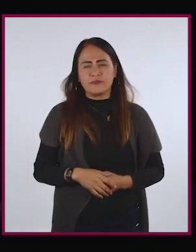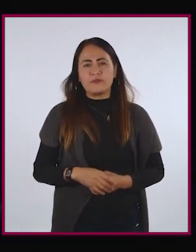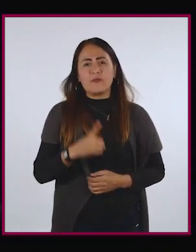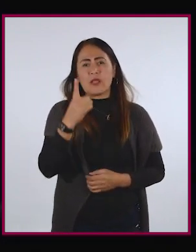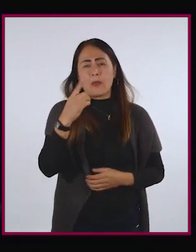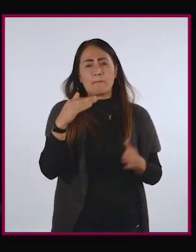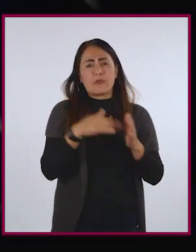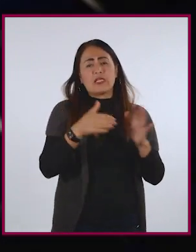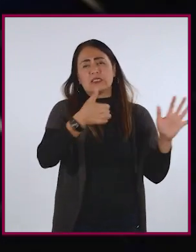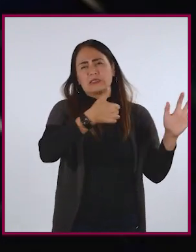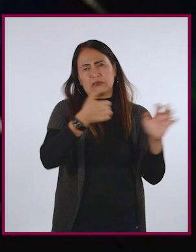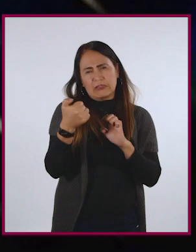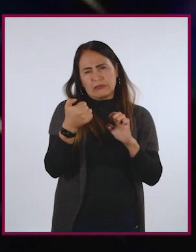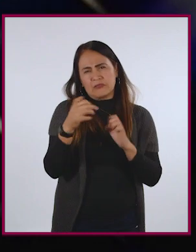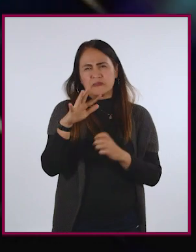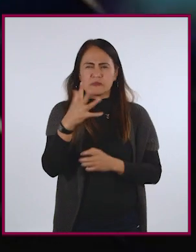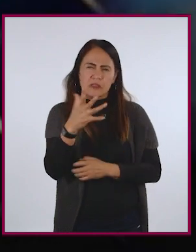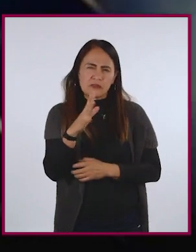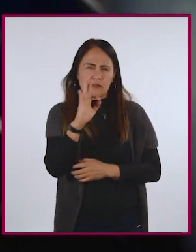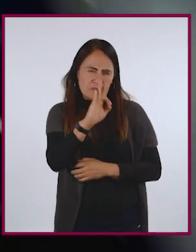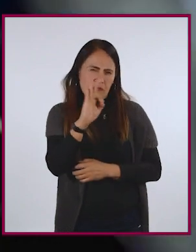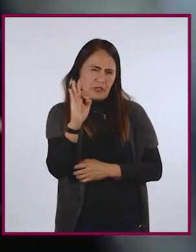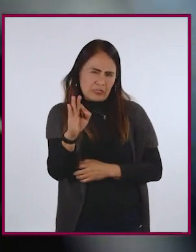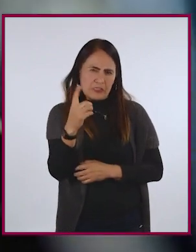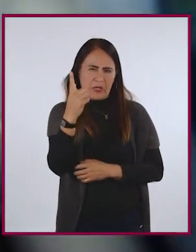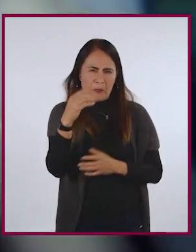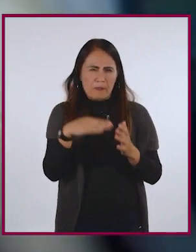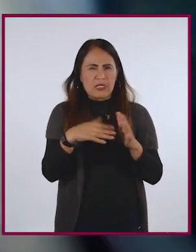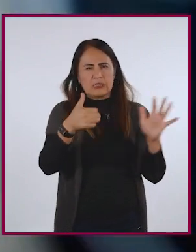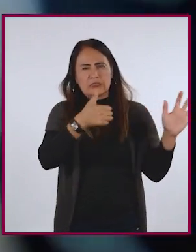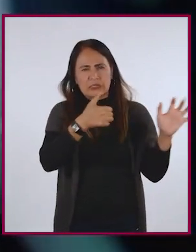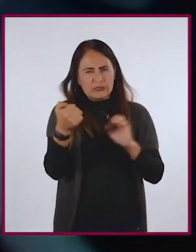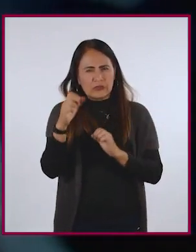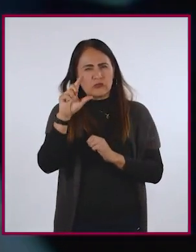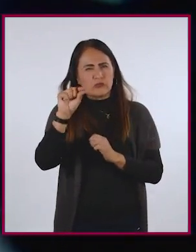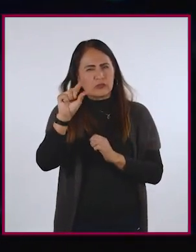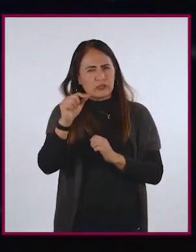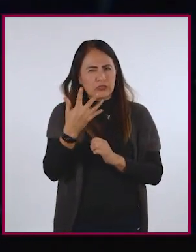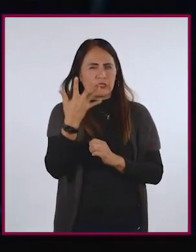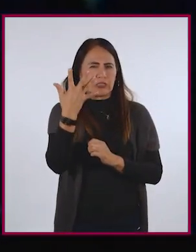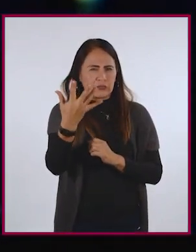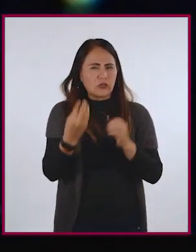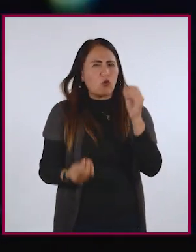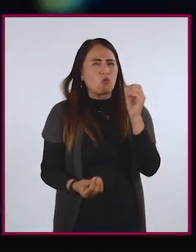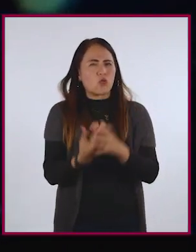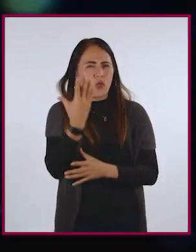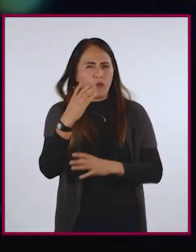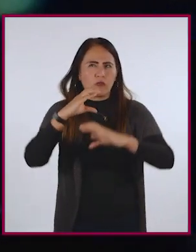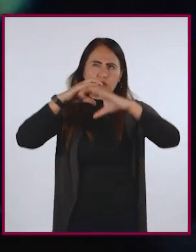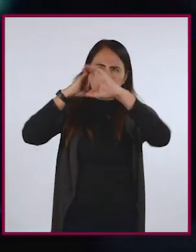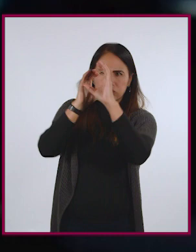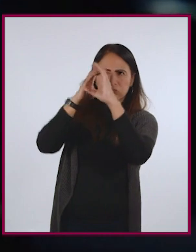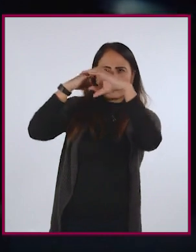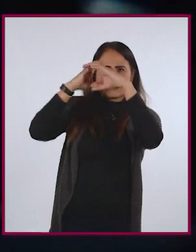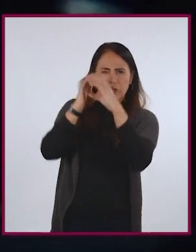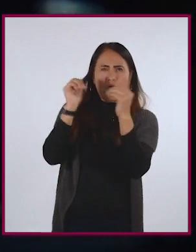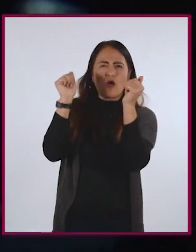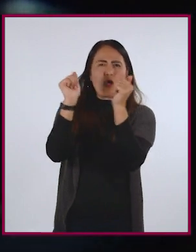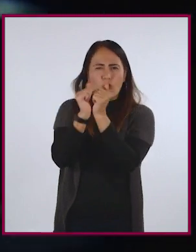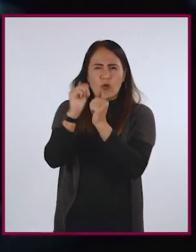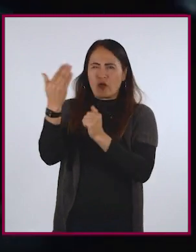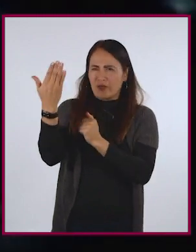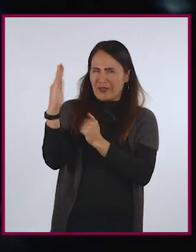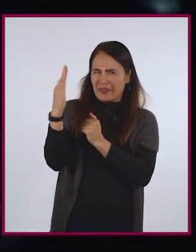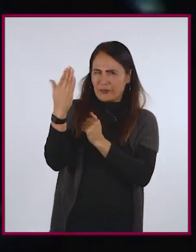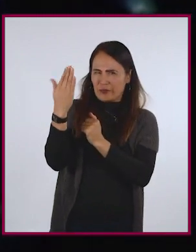Entonces, de 1600, vamos a suponer una fecha, 1675, donde aparecen estos nuevos telescopios basados en